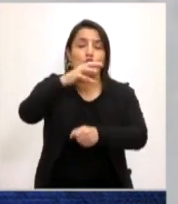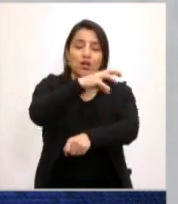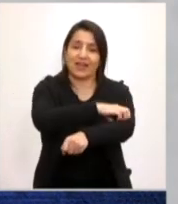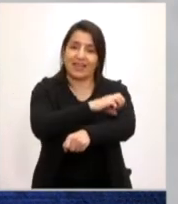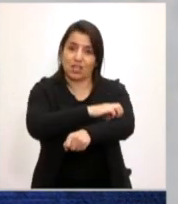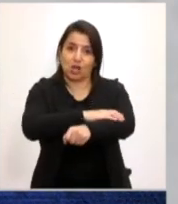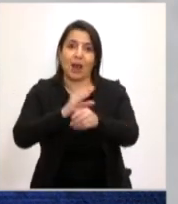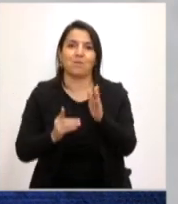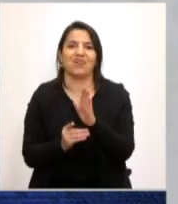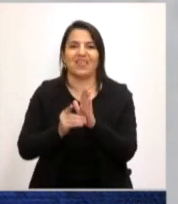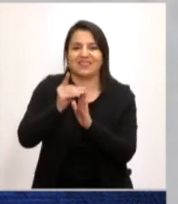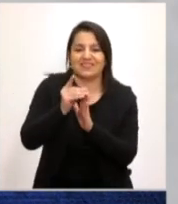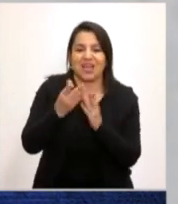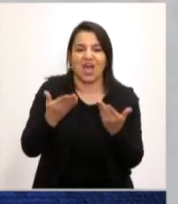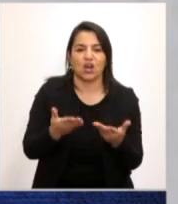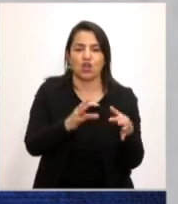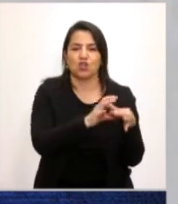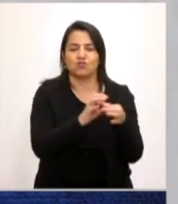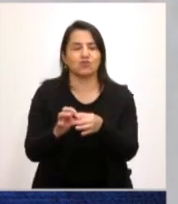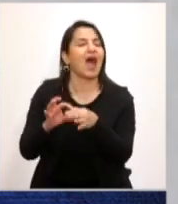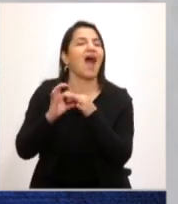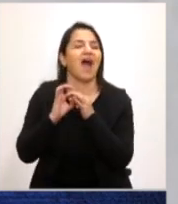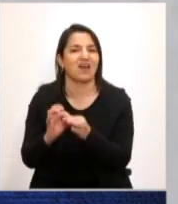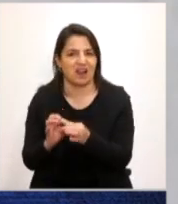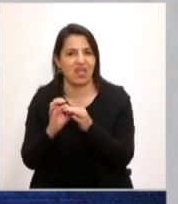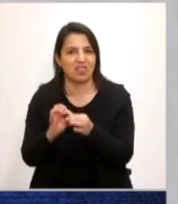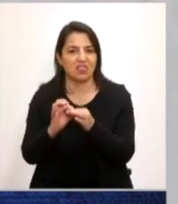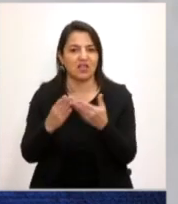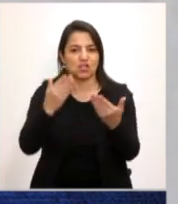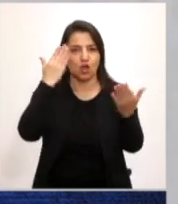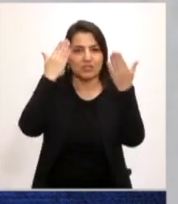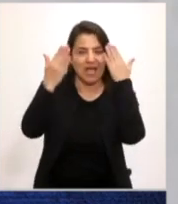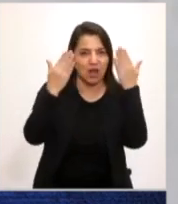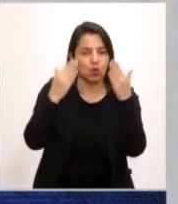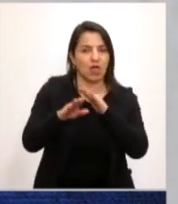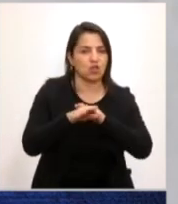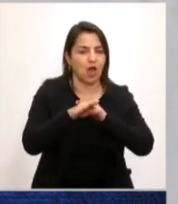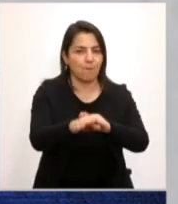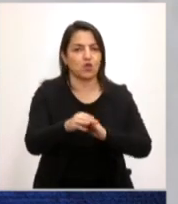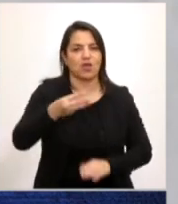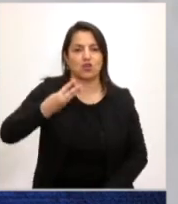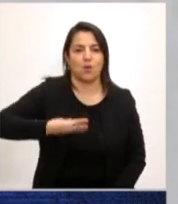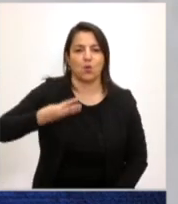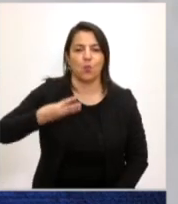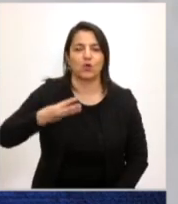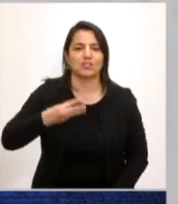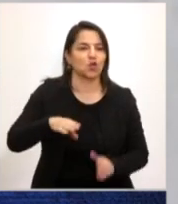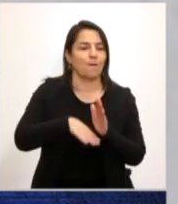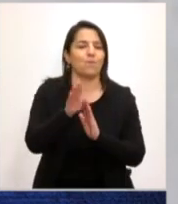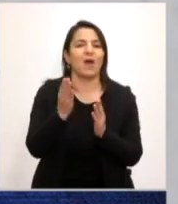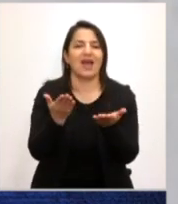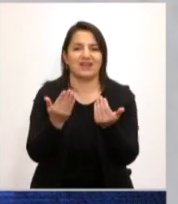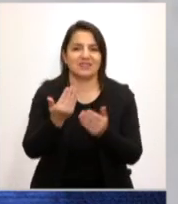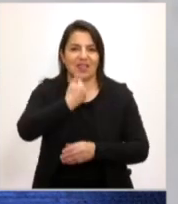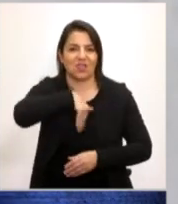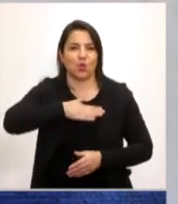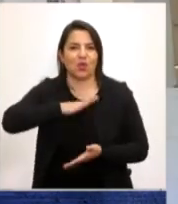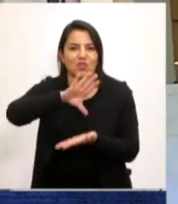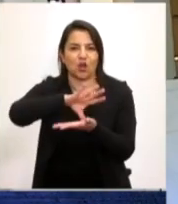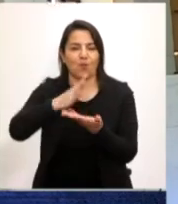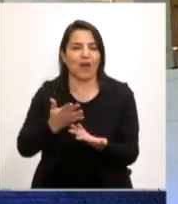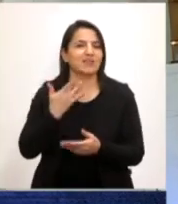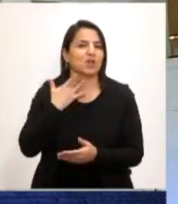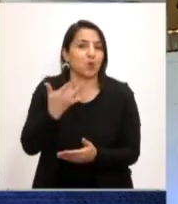Desarrollo, lo cual ha sido muy agradecido y saludado por los municipios, los con más necesidades de nuestro país, ya